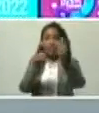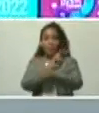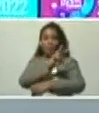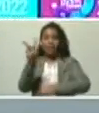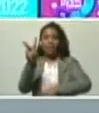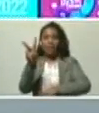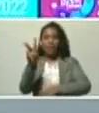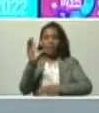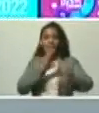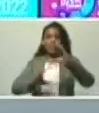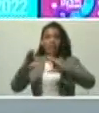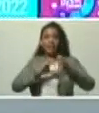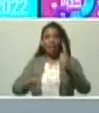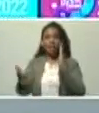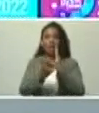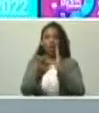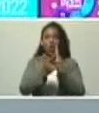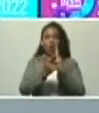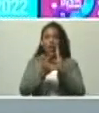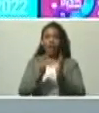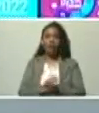vicepresidenta de Ciencia, Tecnología,